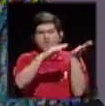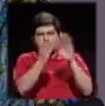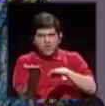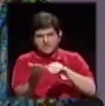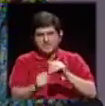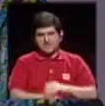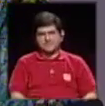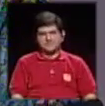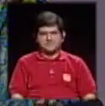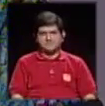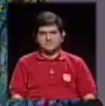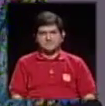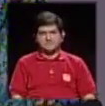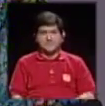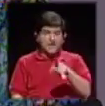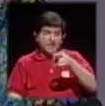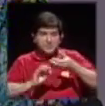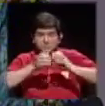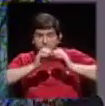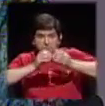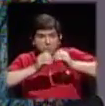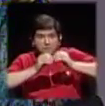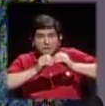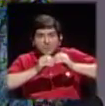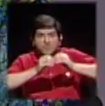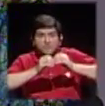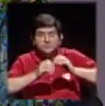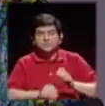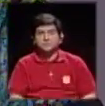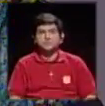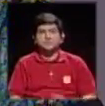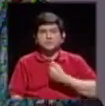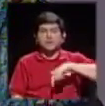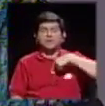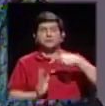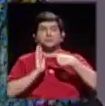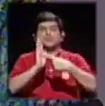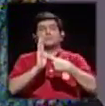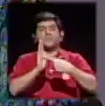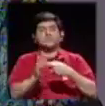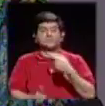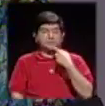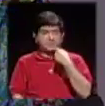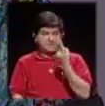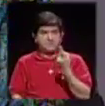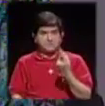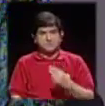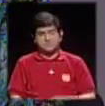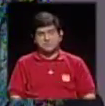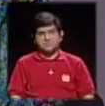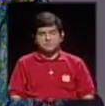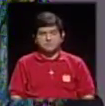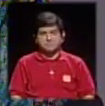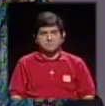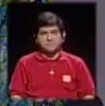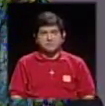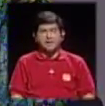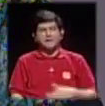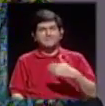Pues son índices que nos muestran y nos dicen que